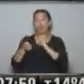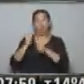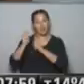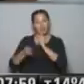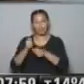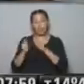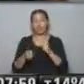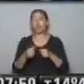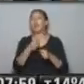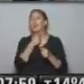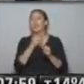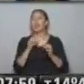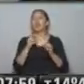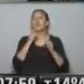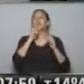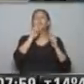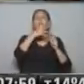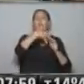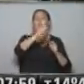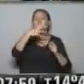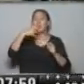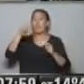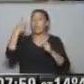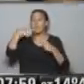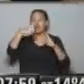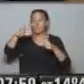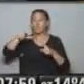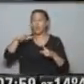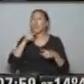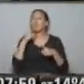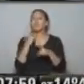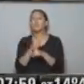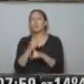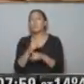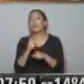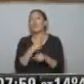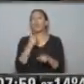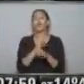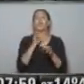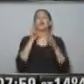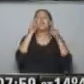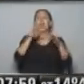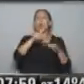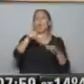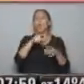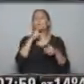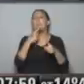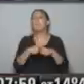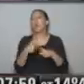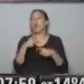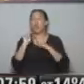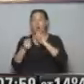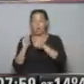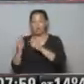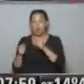donaciones y se intenta llegar a todos lados, siempre por alguna u otra causa. No se puede llegar a algún lugar con las donaciones, pero seguimos